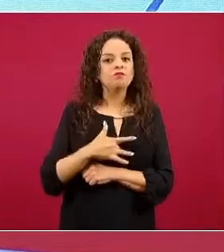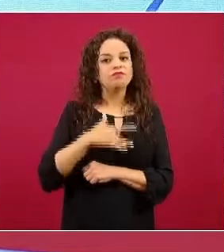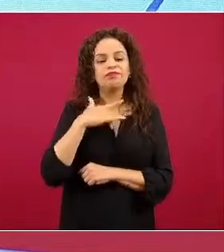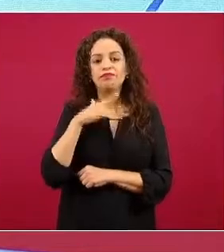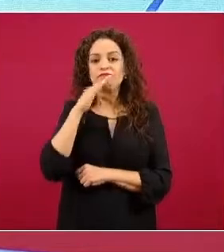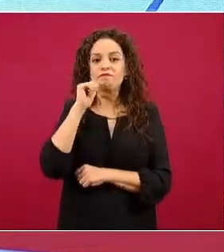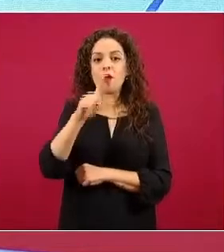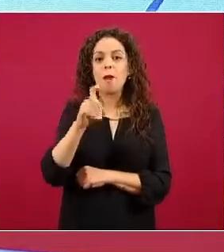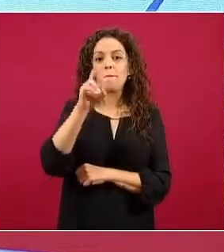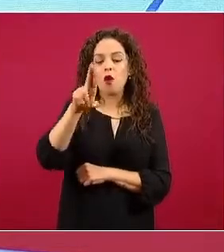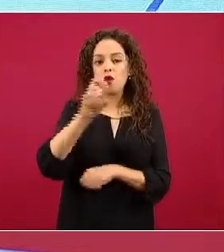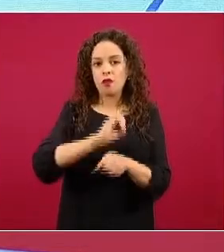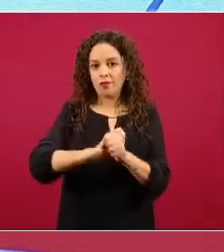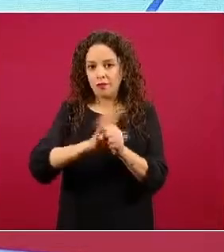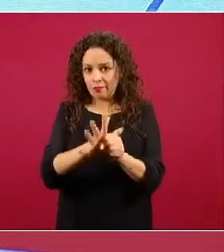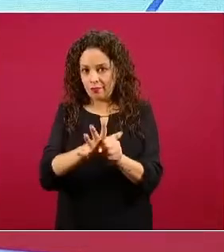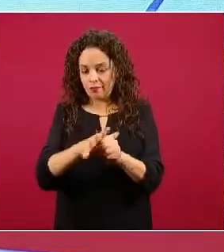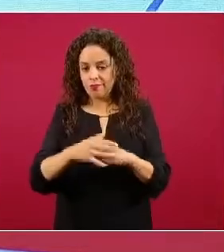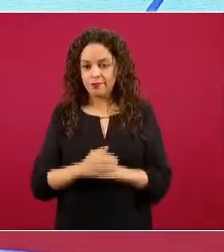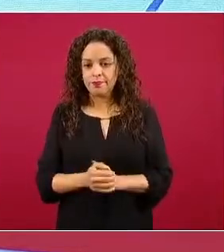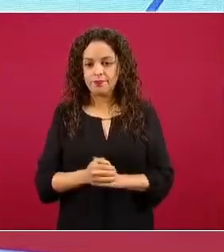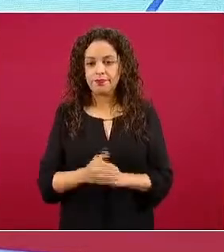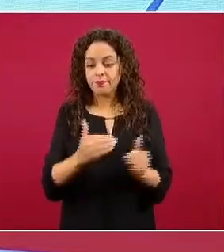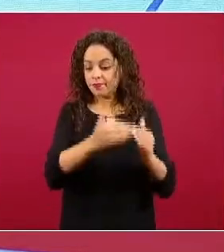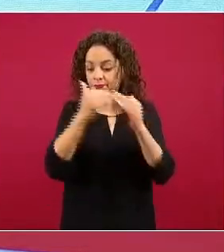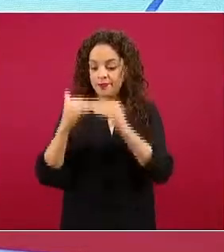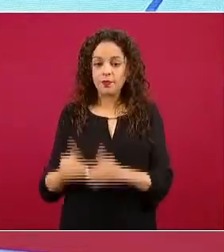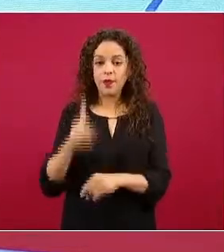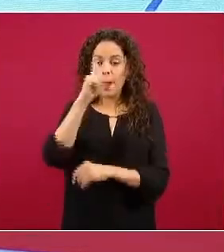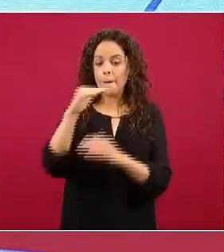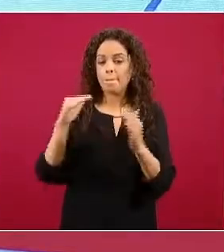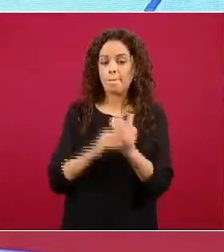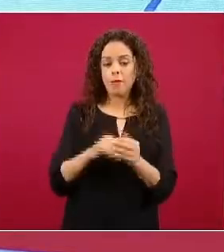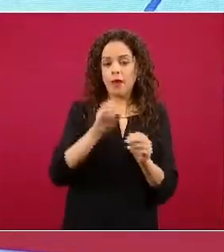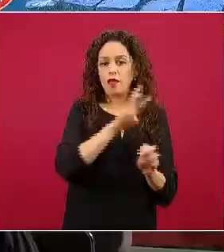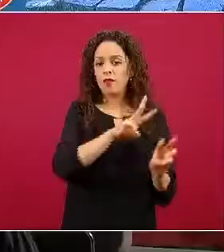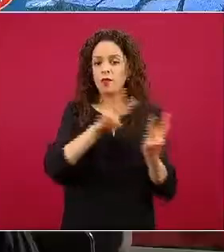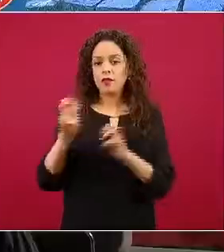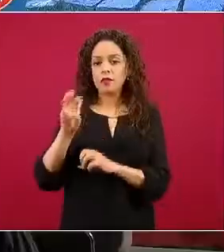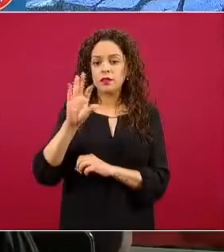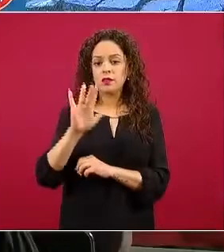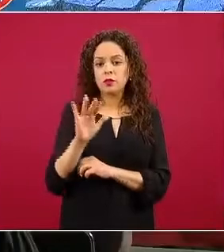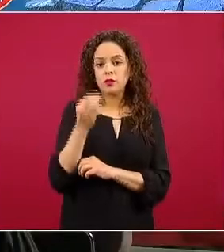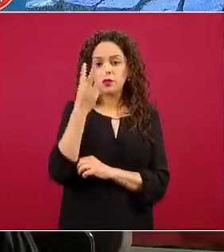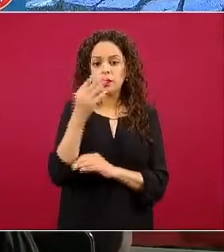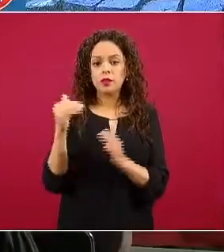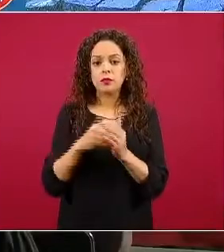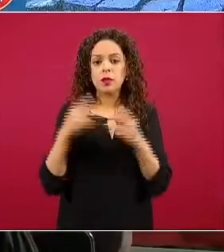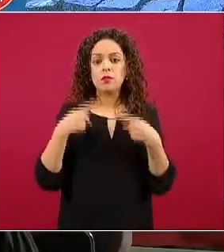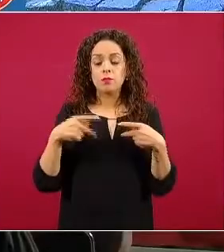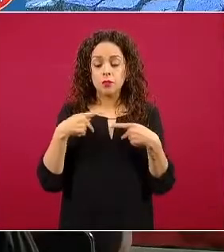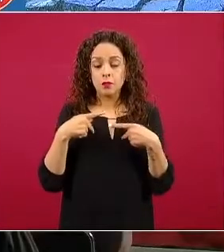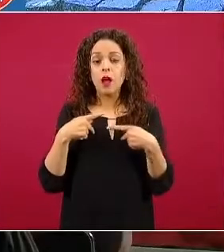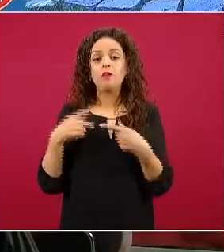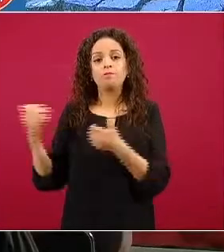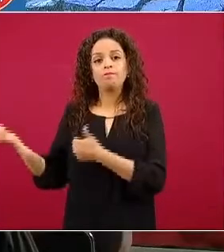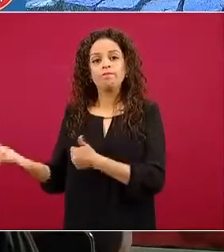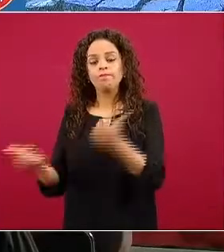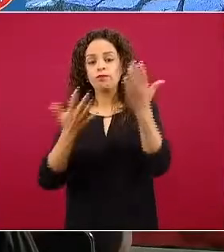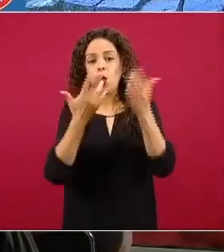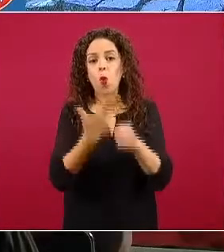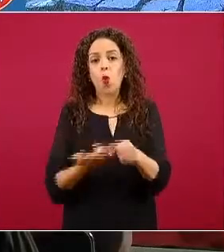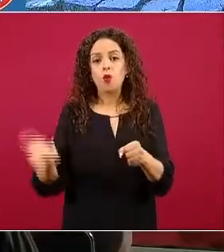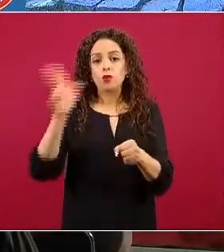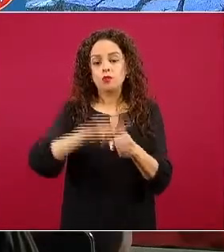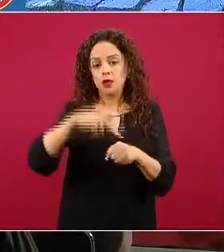COVID. Y 1,353 personas se enviaron a hospital para su